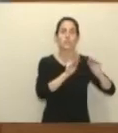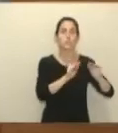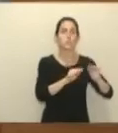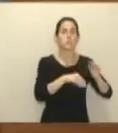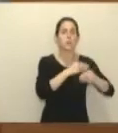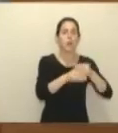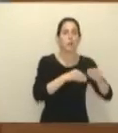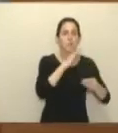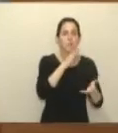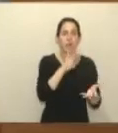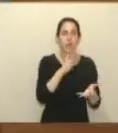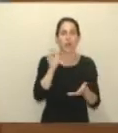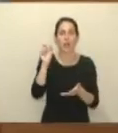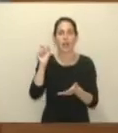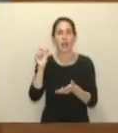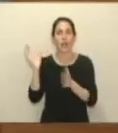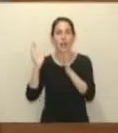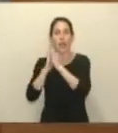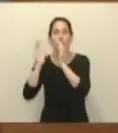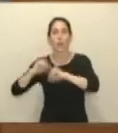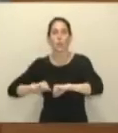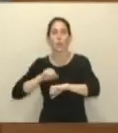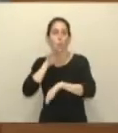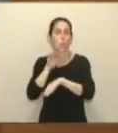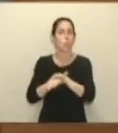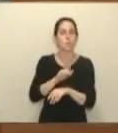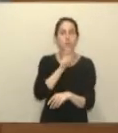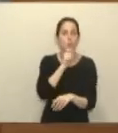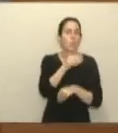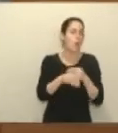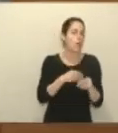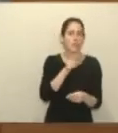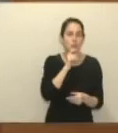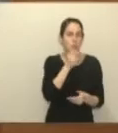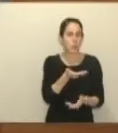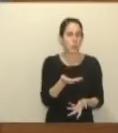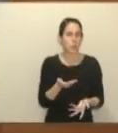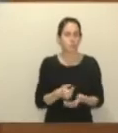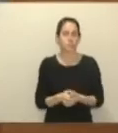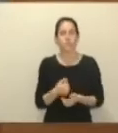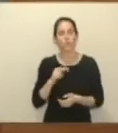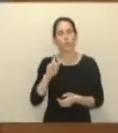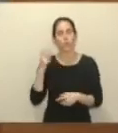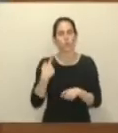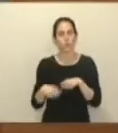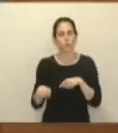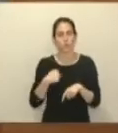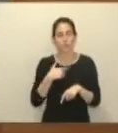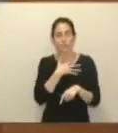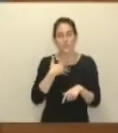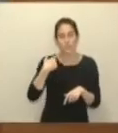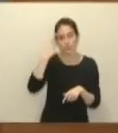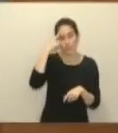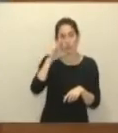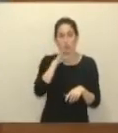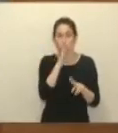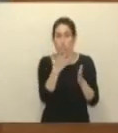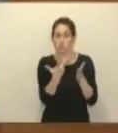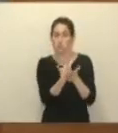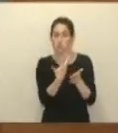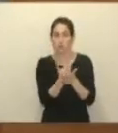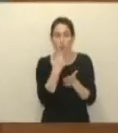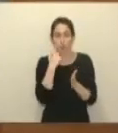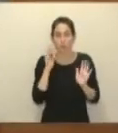esta resolución. Otra cuestión que nos interesa conocer sus razones. ¿Cuáles